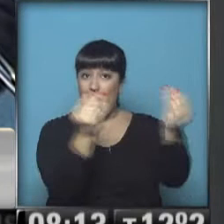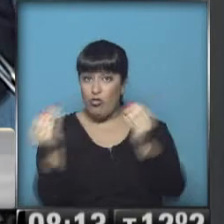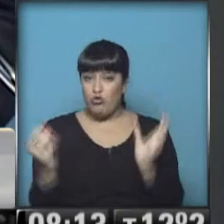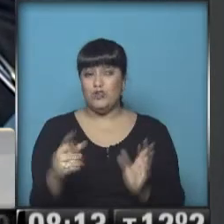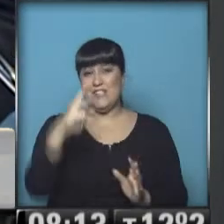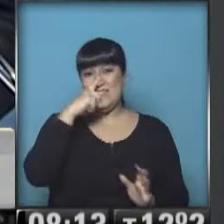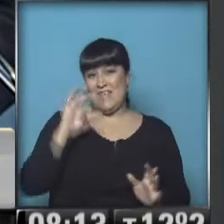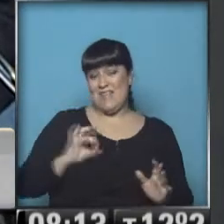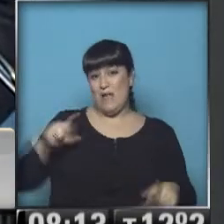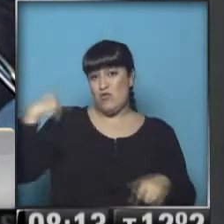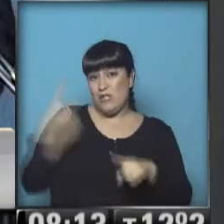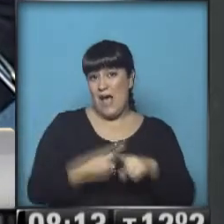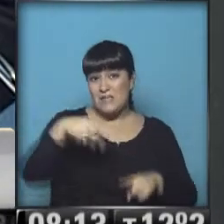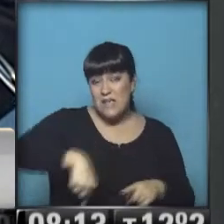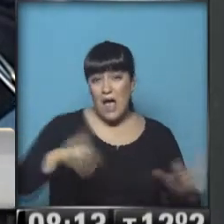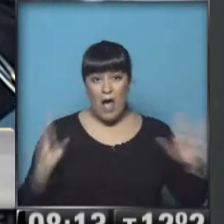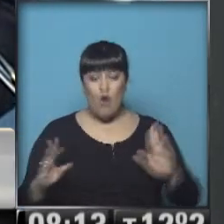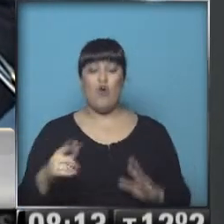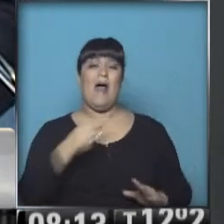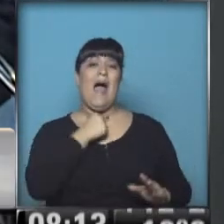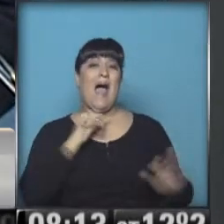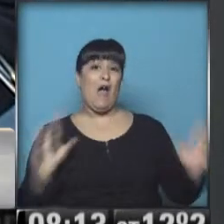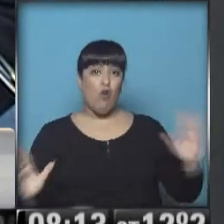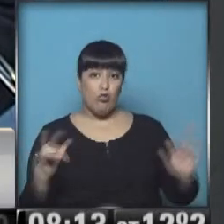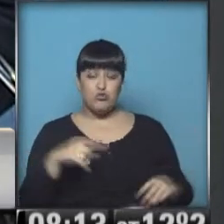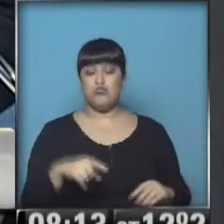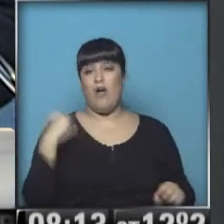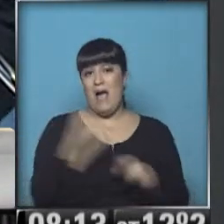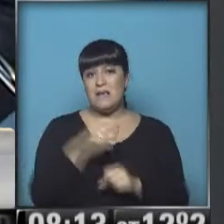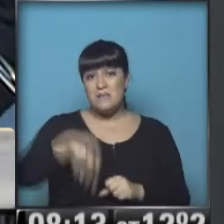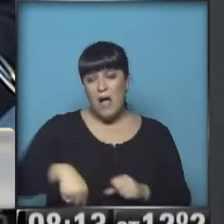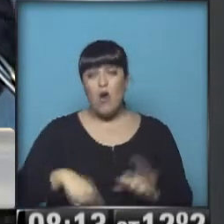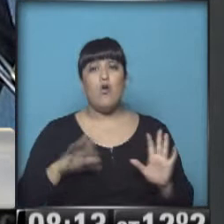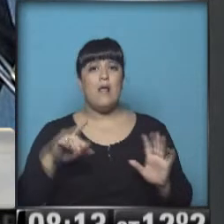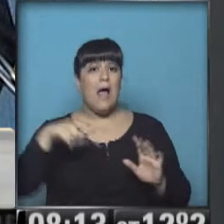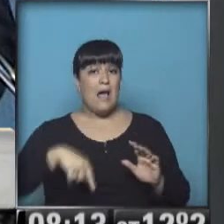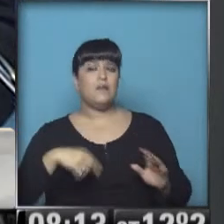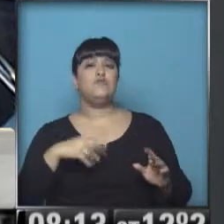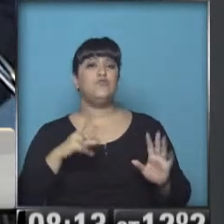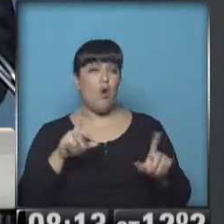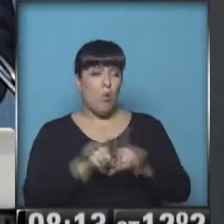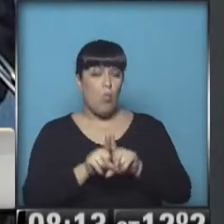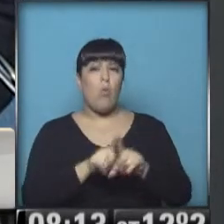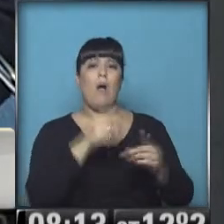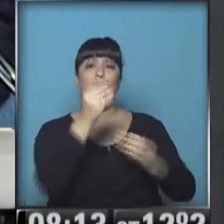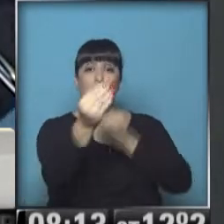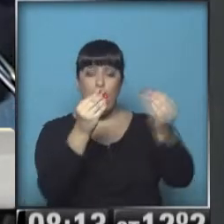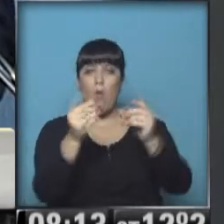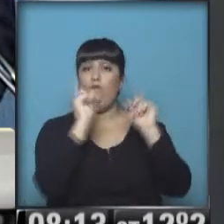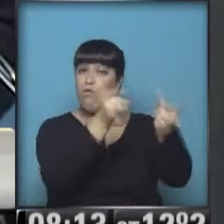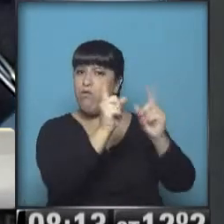7 años cuando uno observa en el mes de agosto efectivamente es el de menor número de vinculaciones en forma neta